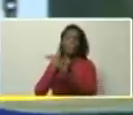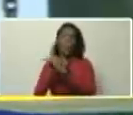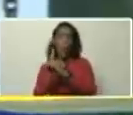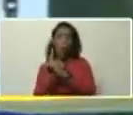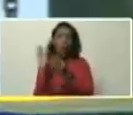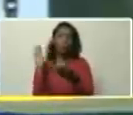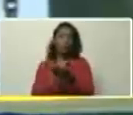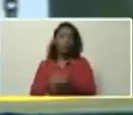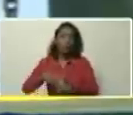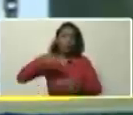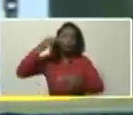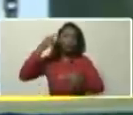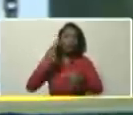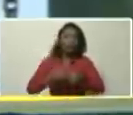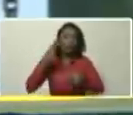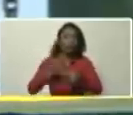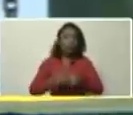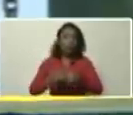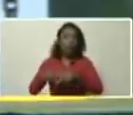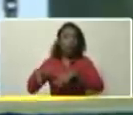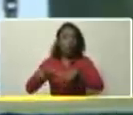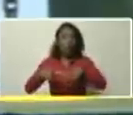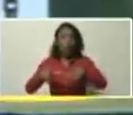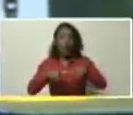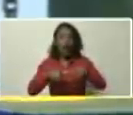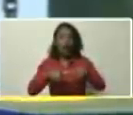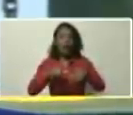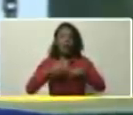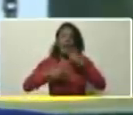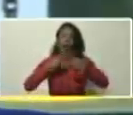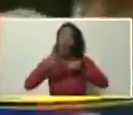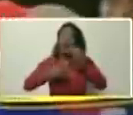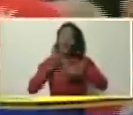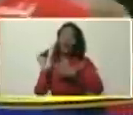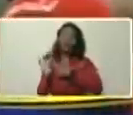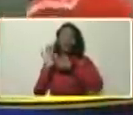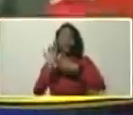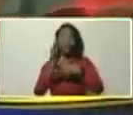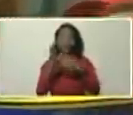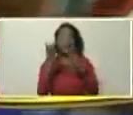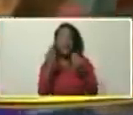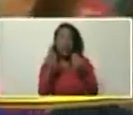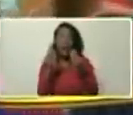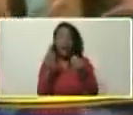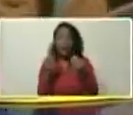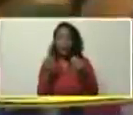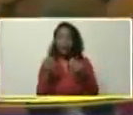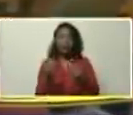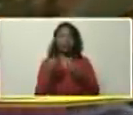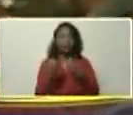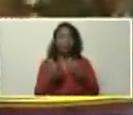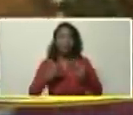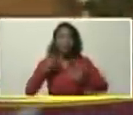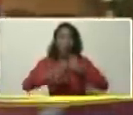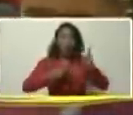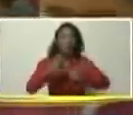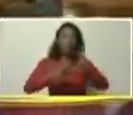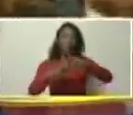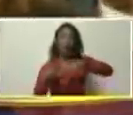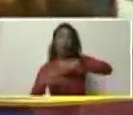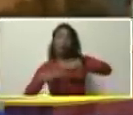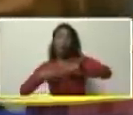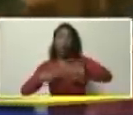riesgo un lugar que políticamente representa tanto para el proceso